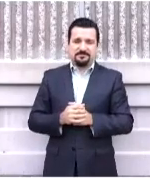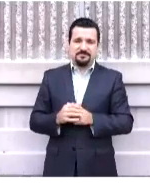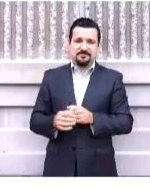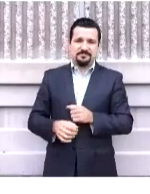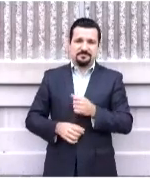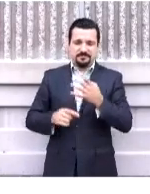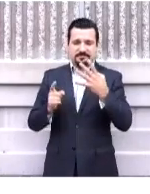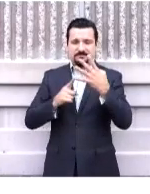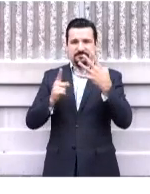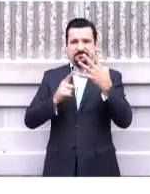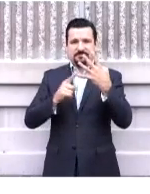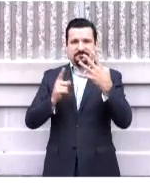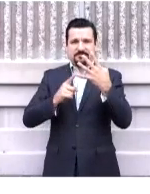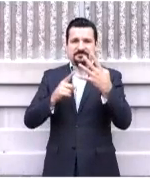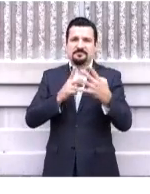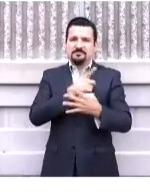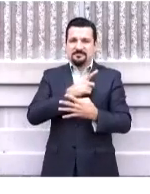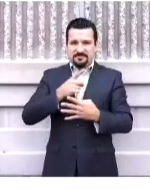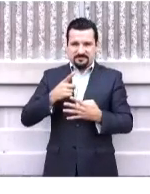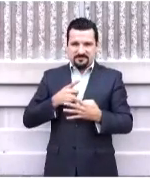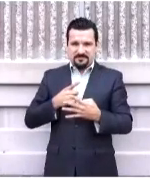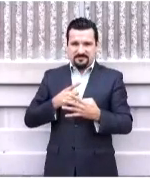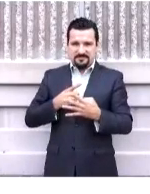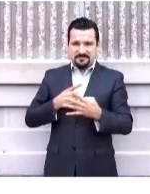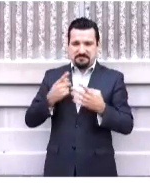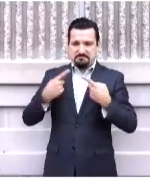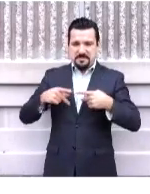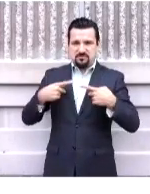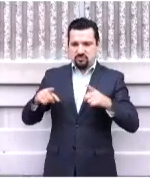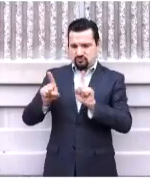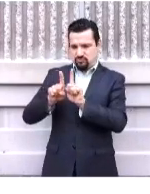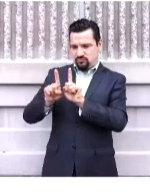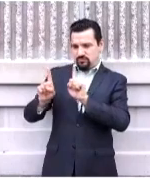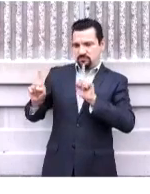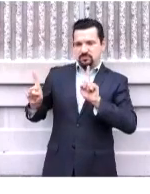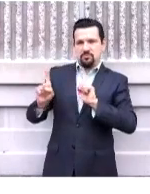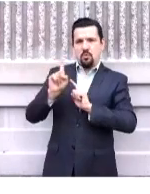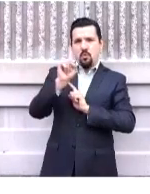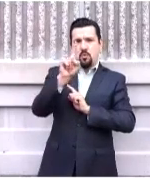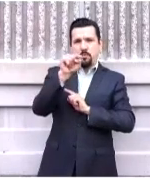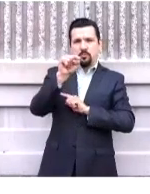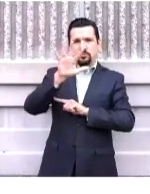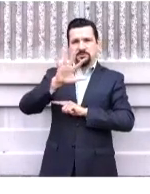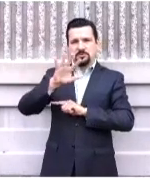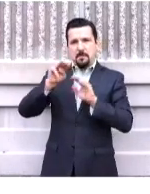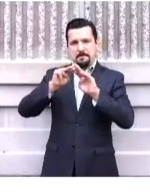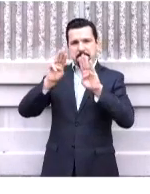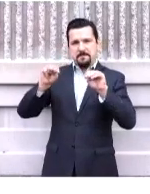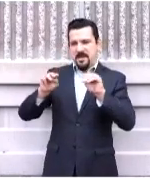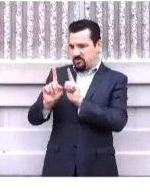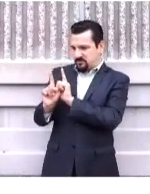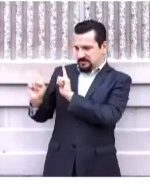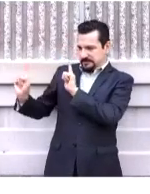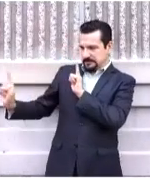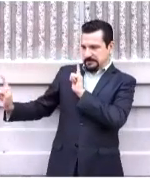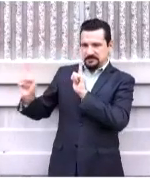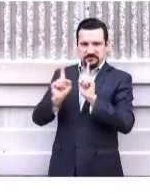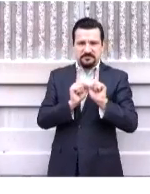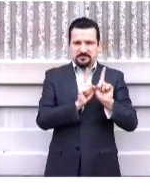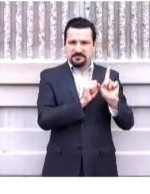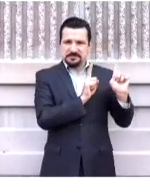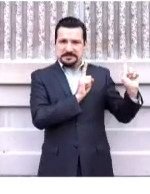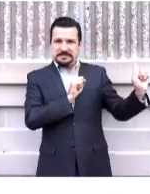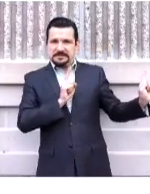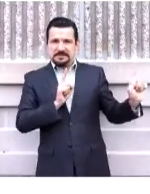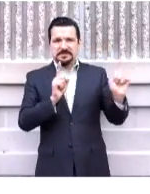Cuatro, debemos mantener una distancia de al menos 1.5 metros entre nosotros. Es fundamental